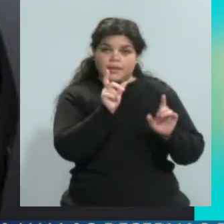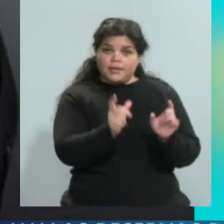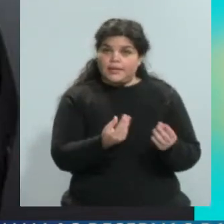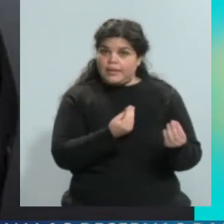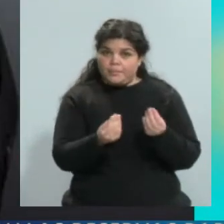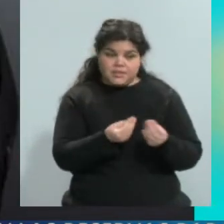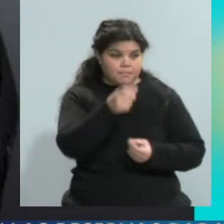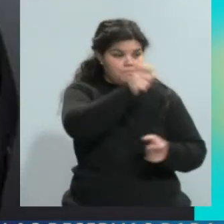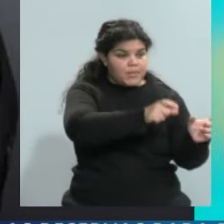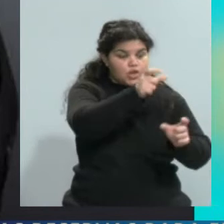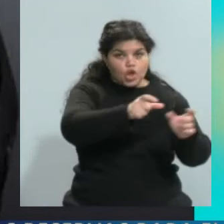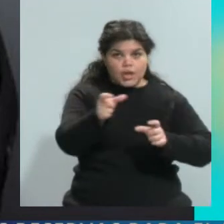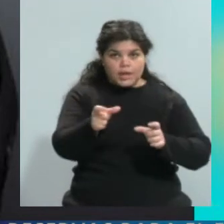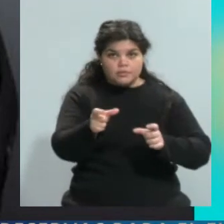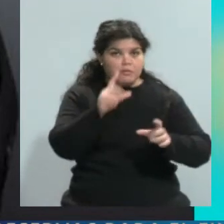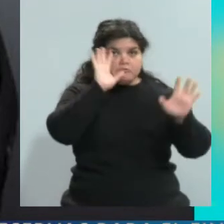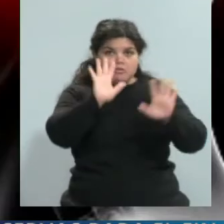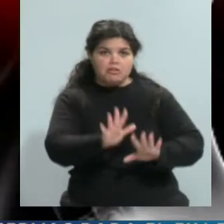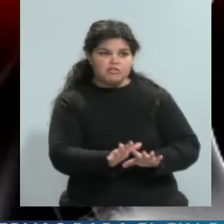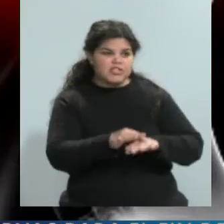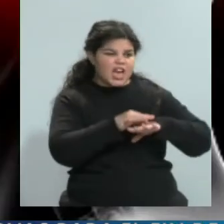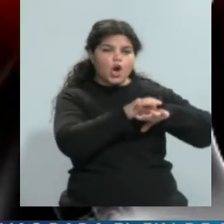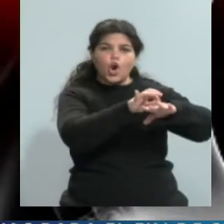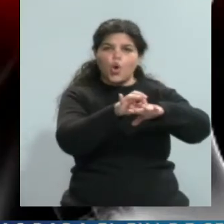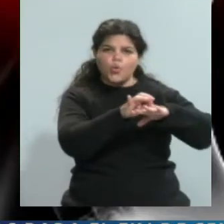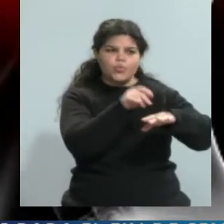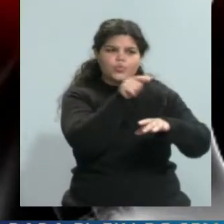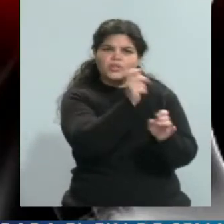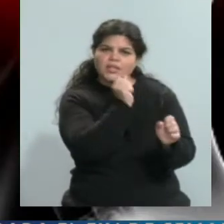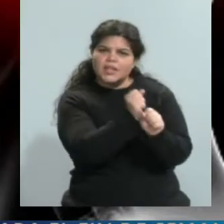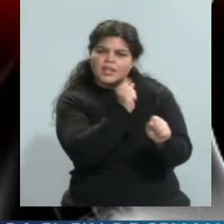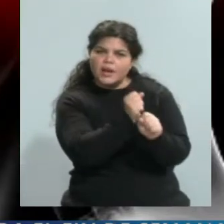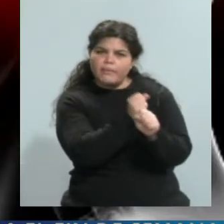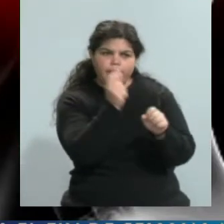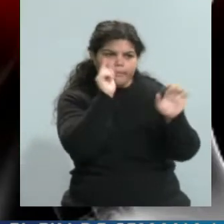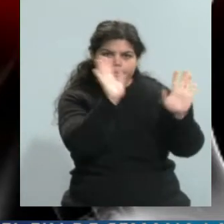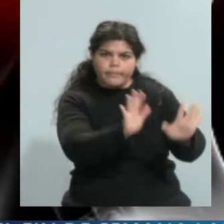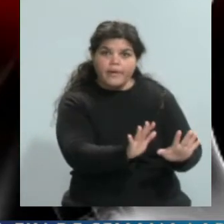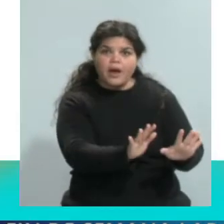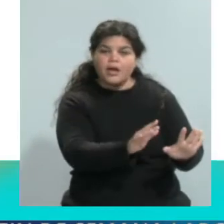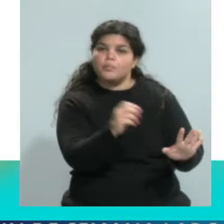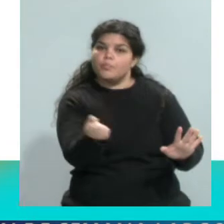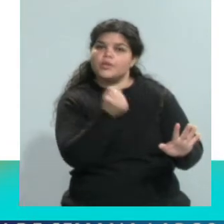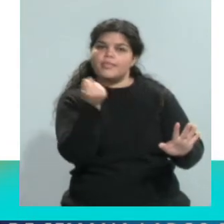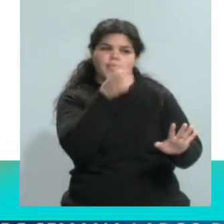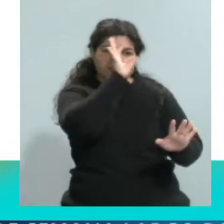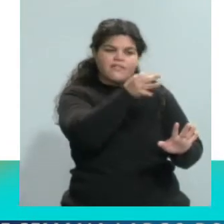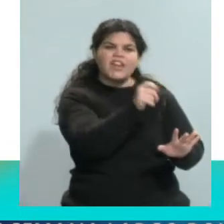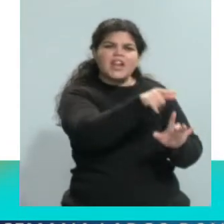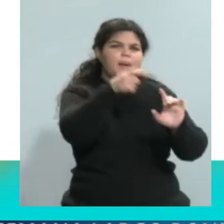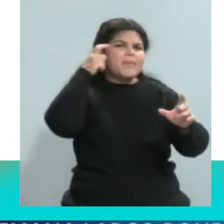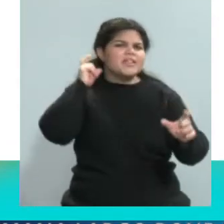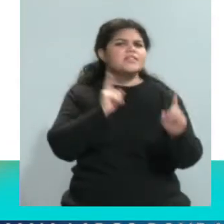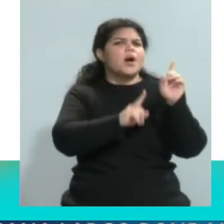el currículum del profesional que lo vaya a asistir, ¿verdad? Y que tenga confianza en el profesional. Sí. Que la